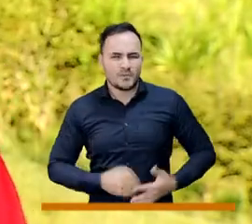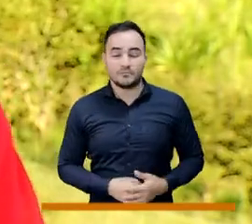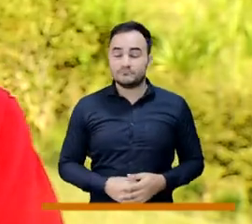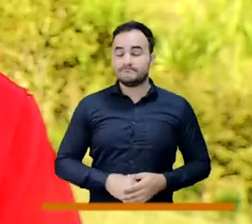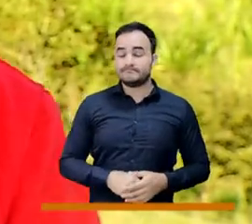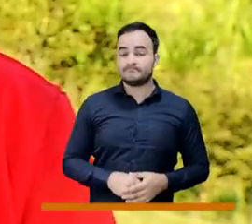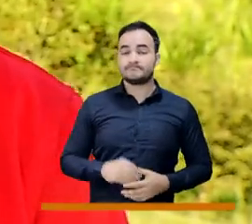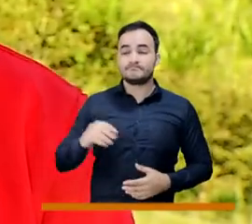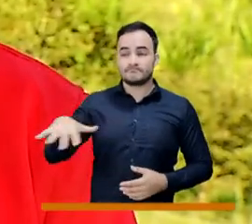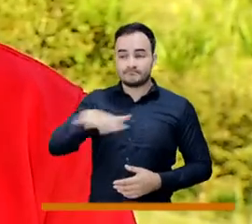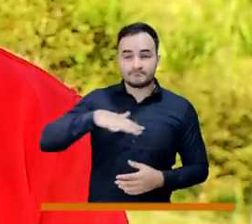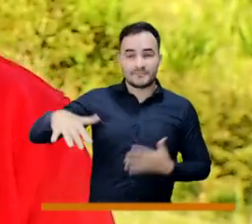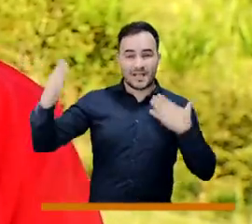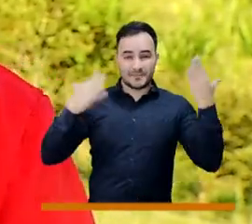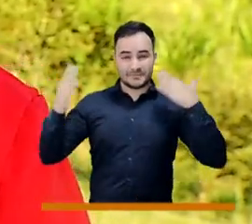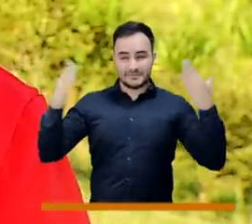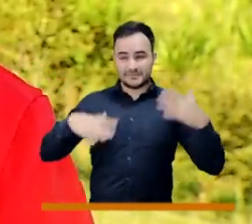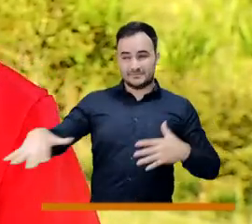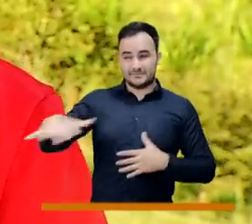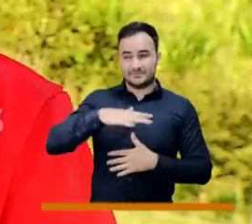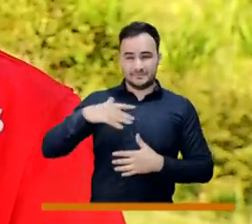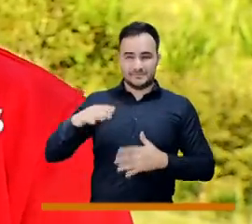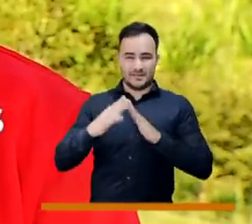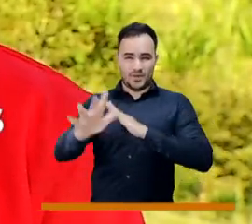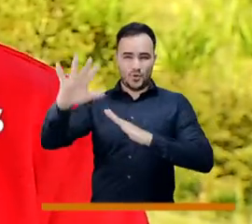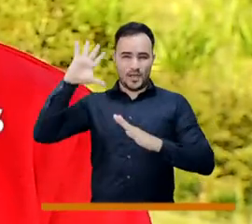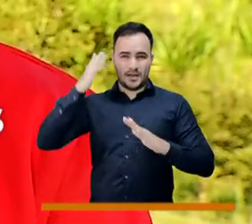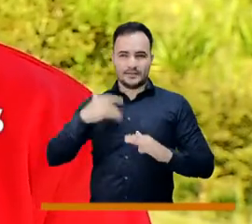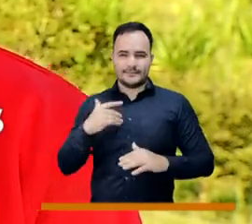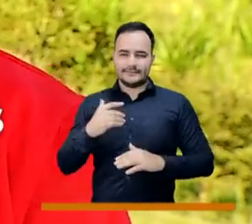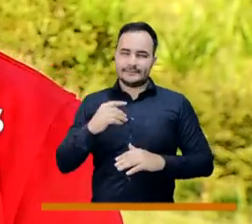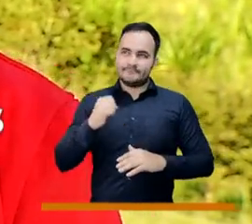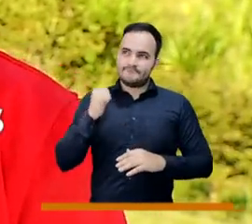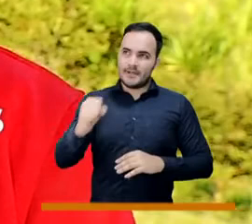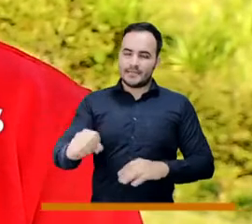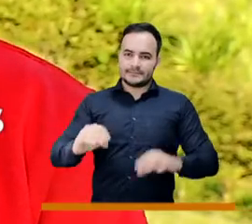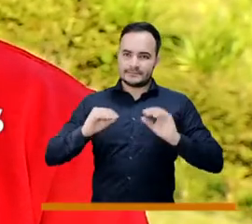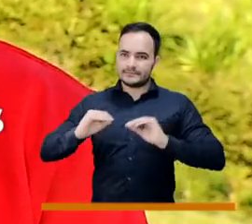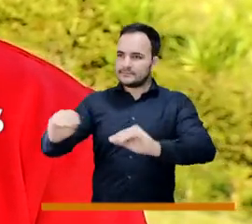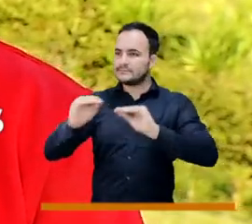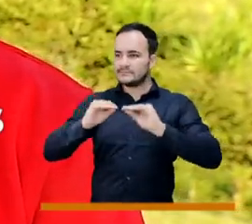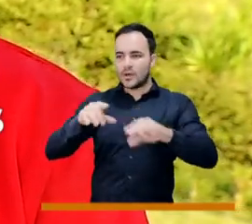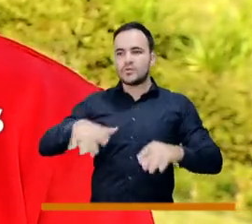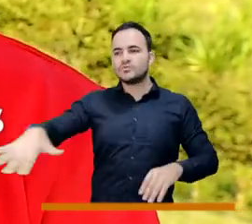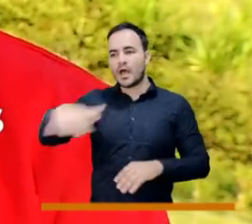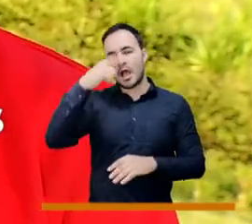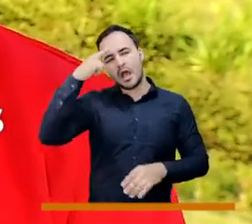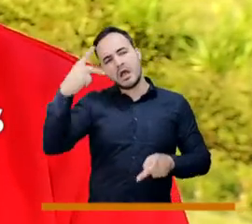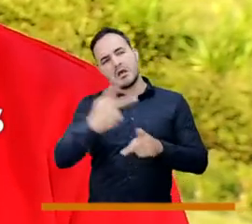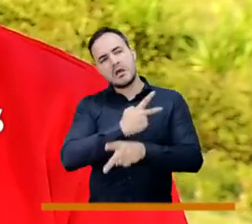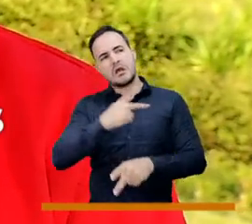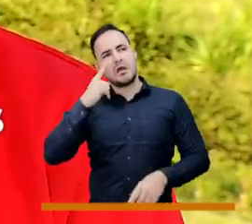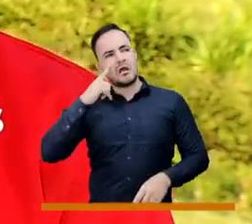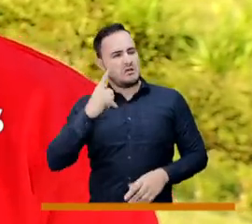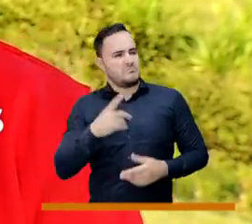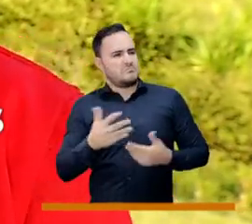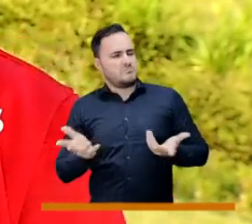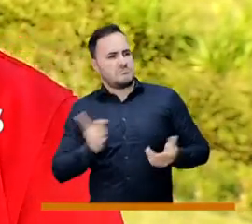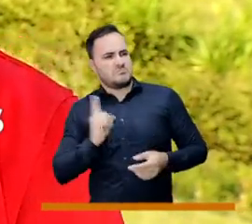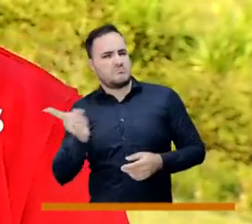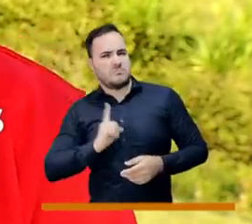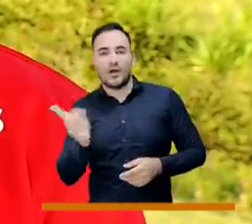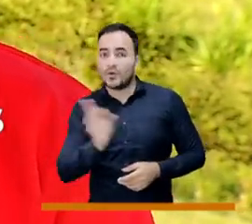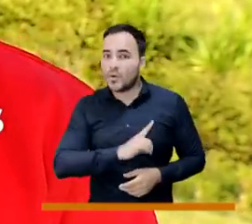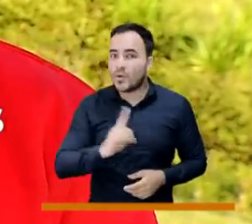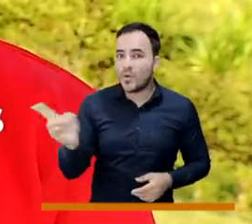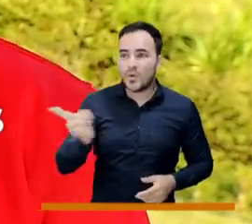que en los territorios campesinos hacer mucho énfasis en desnaturalizar las violencias, porque son